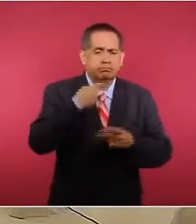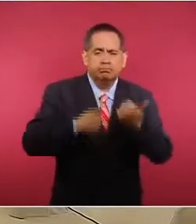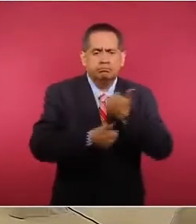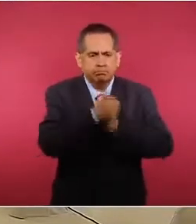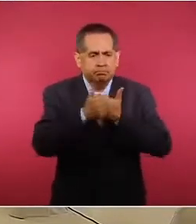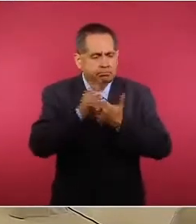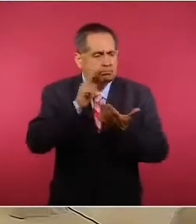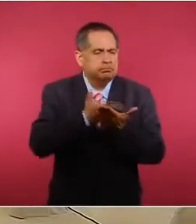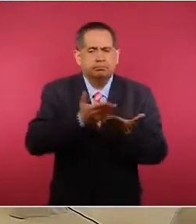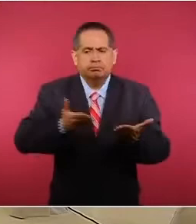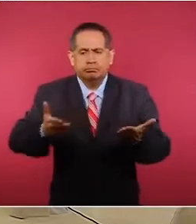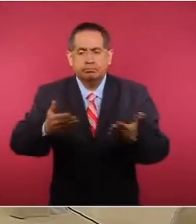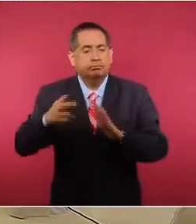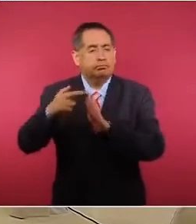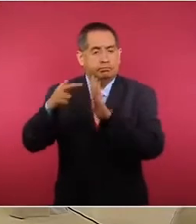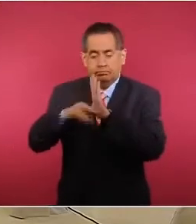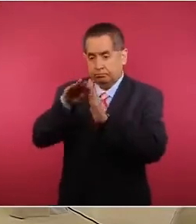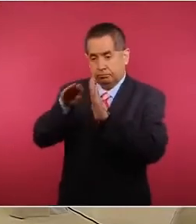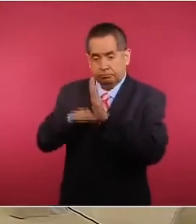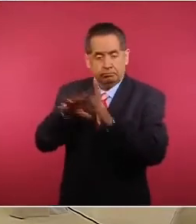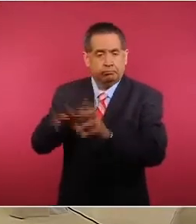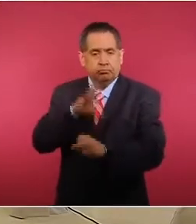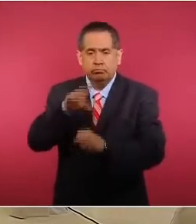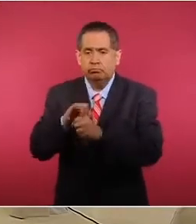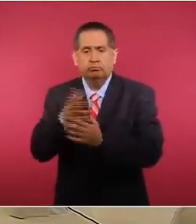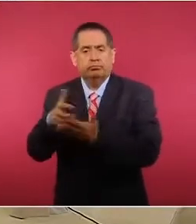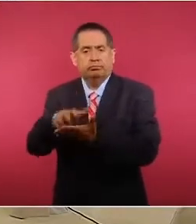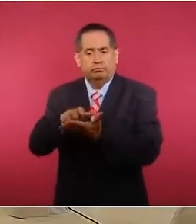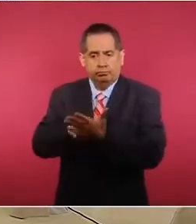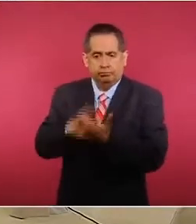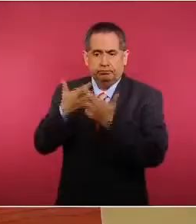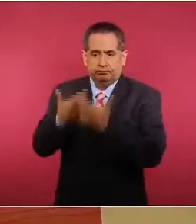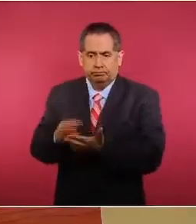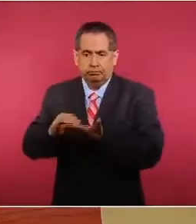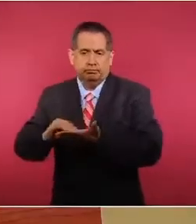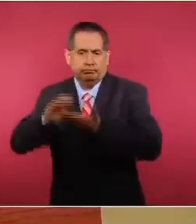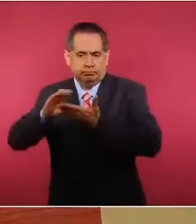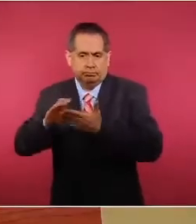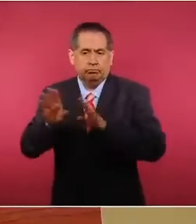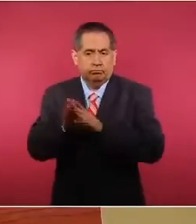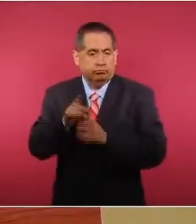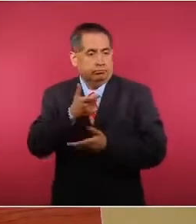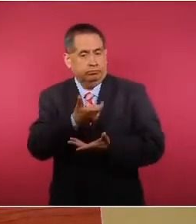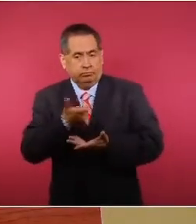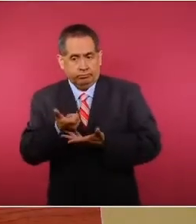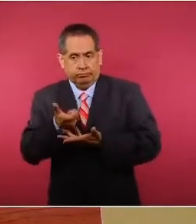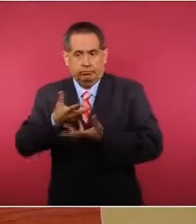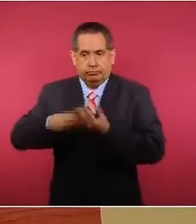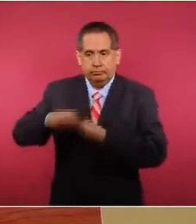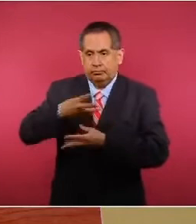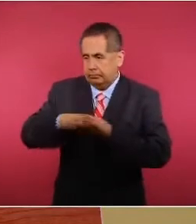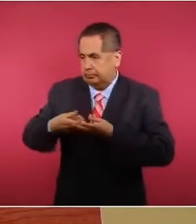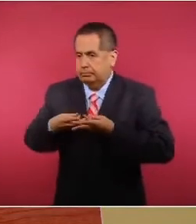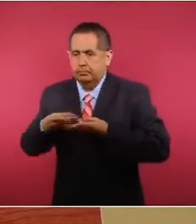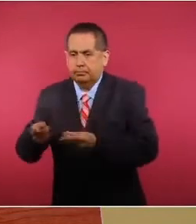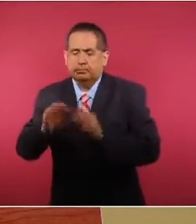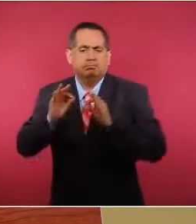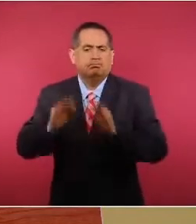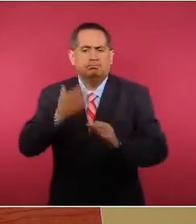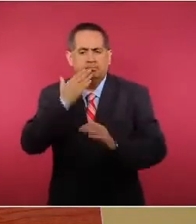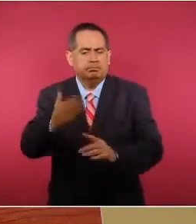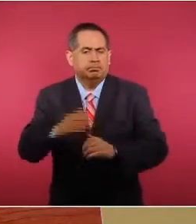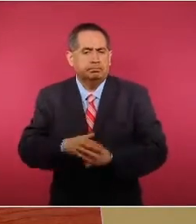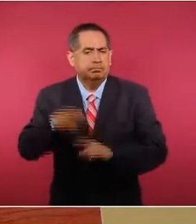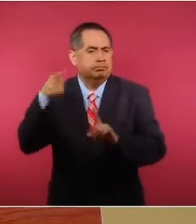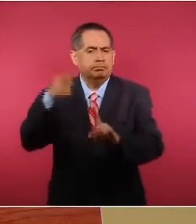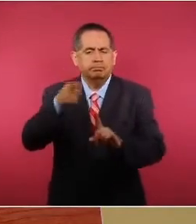las directrices en materia de normatividad, de austeridad y también del uso eficiente de los recursos públicos, siempre